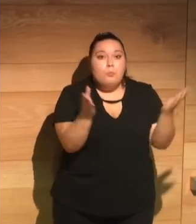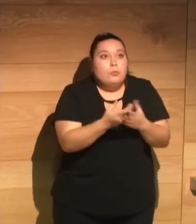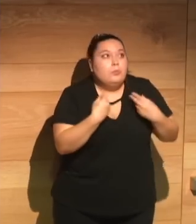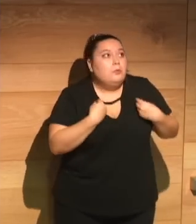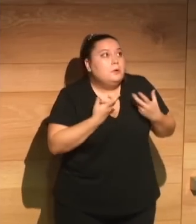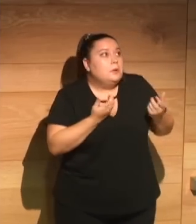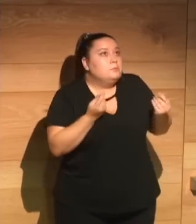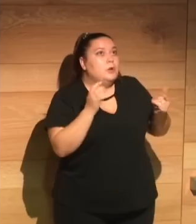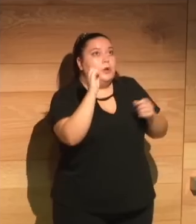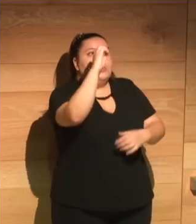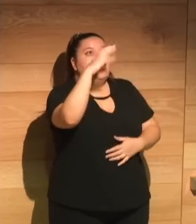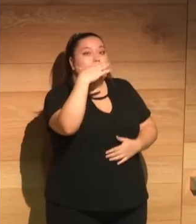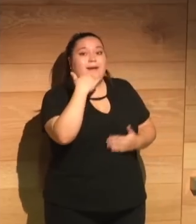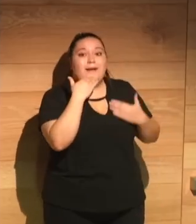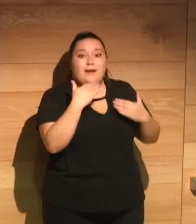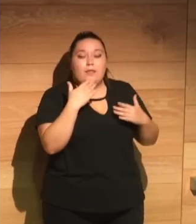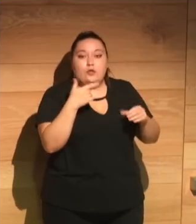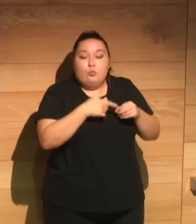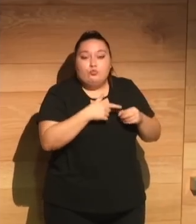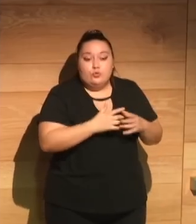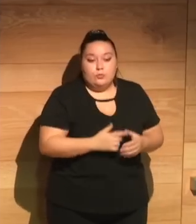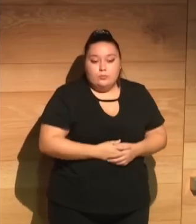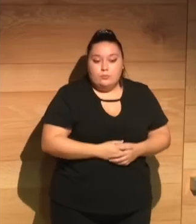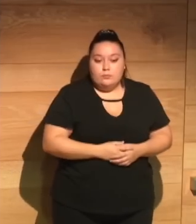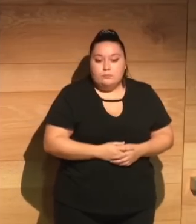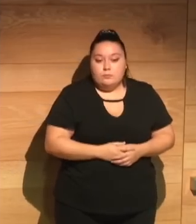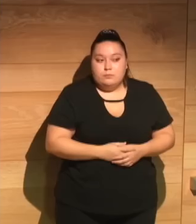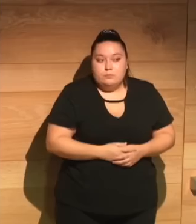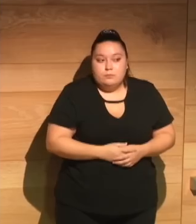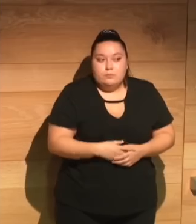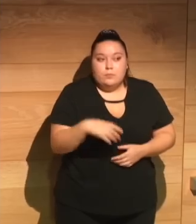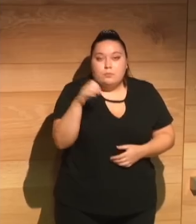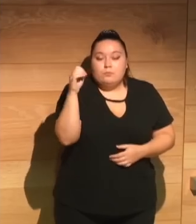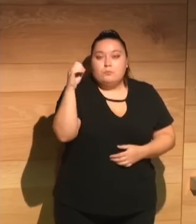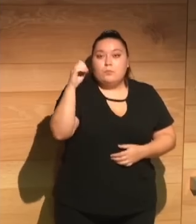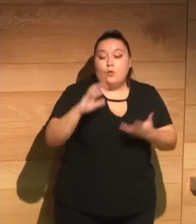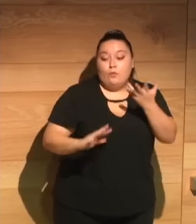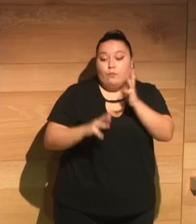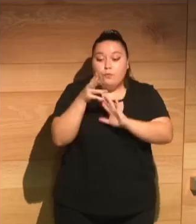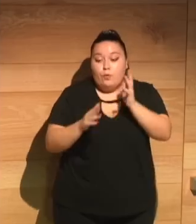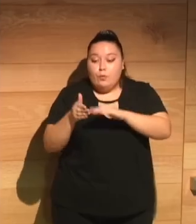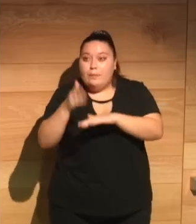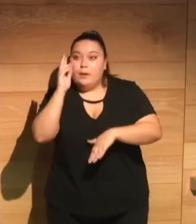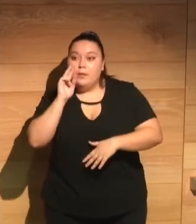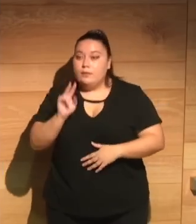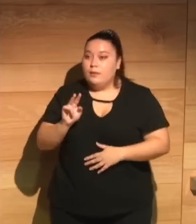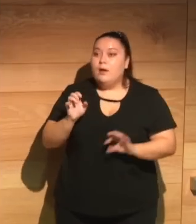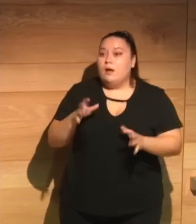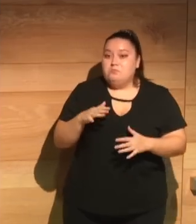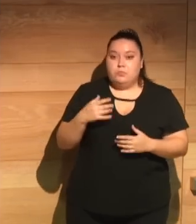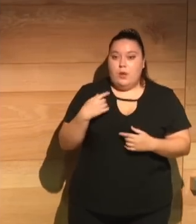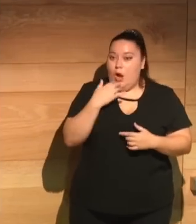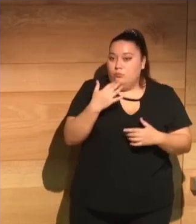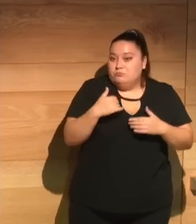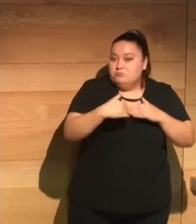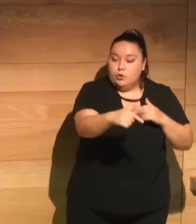luz se producía por combustión. Entonces, sí, una proyección de un fuego en una pared era su día a día. Era respirar, como